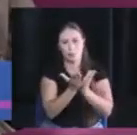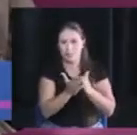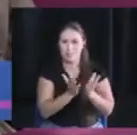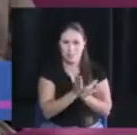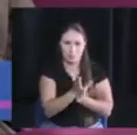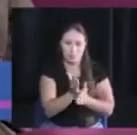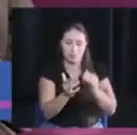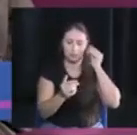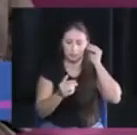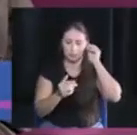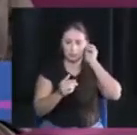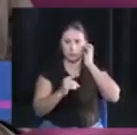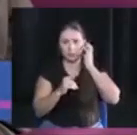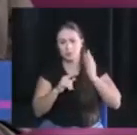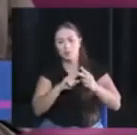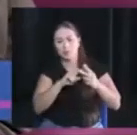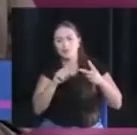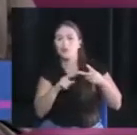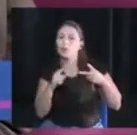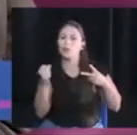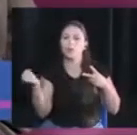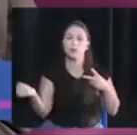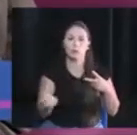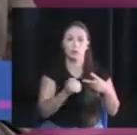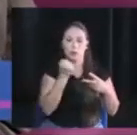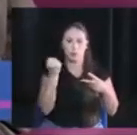entonces, fundamental.